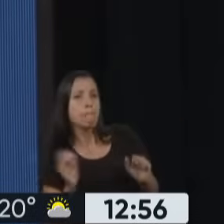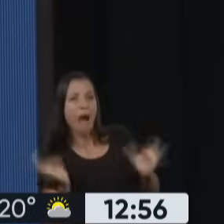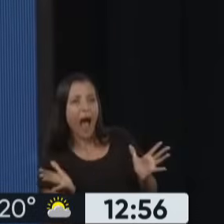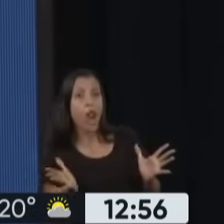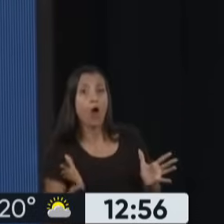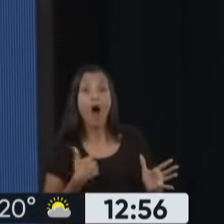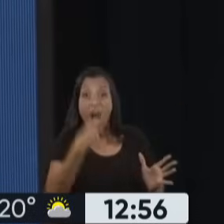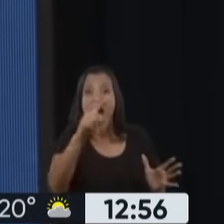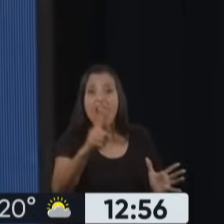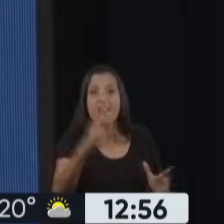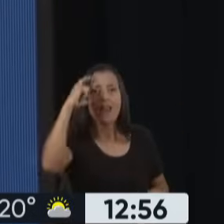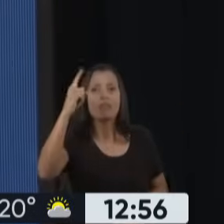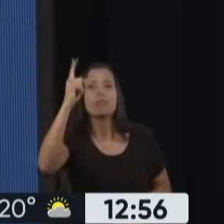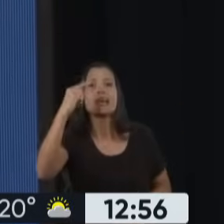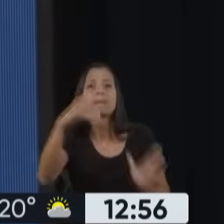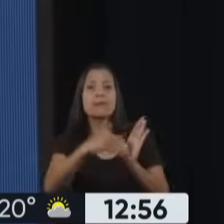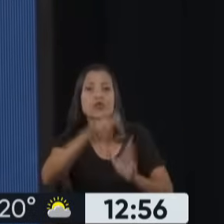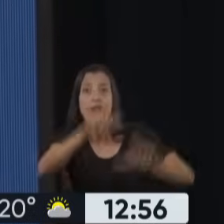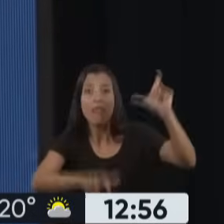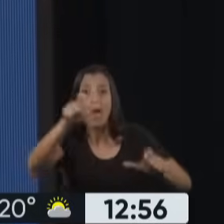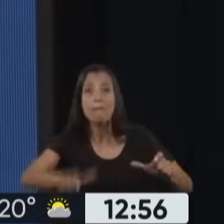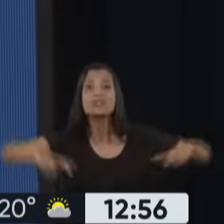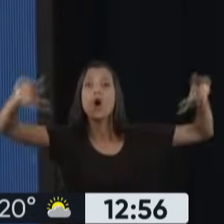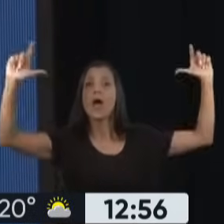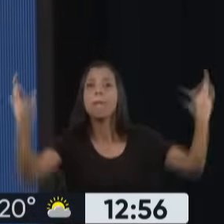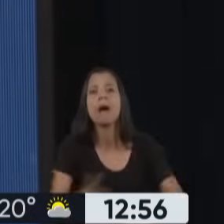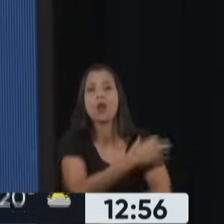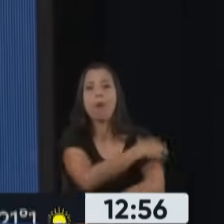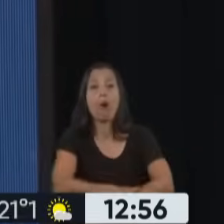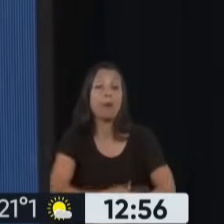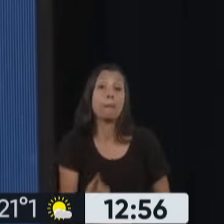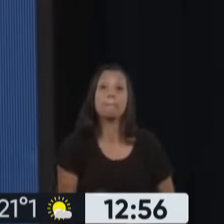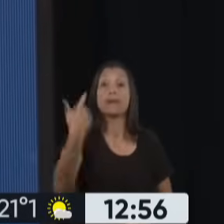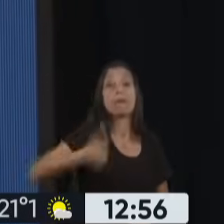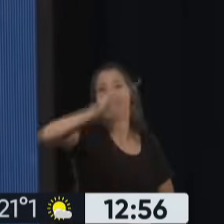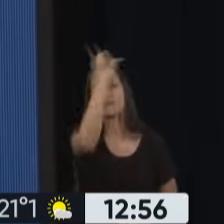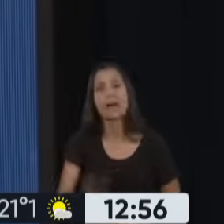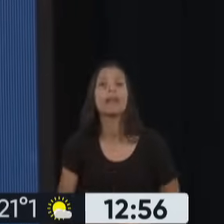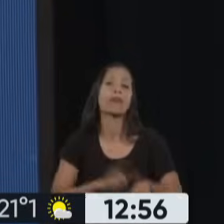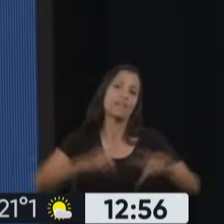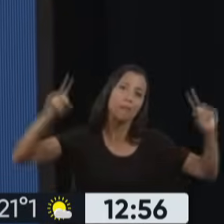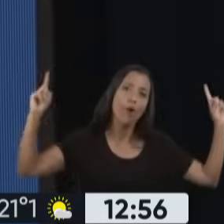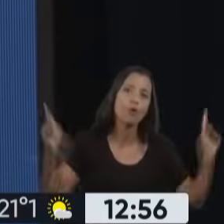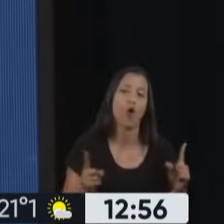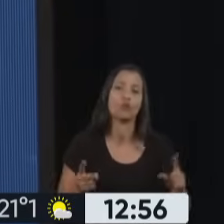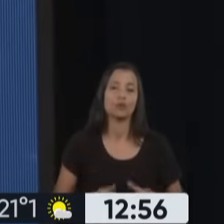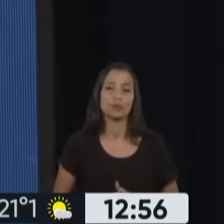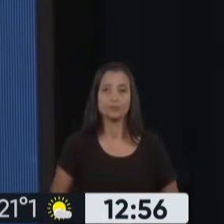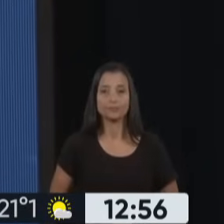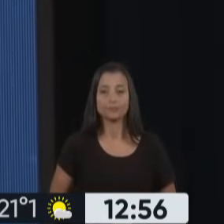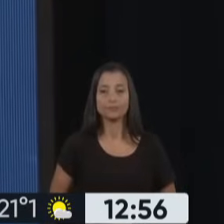pobreza a 10 millones de seres humanos, algo que nunca había pasado en la historia argentina con tanta fuerza en tan poco tiempo.